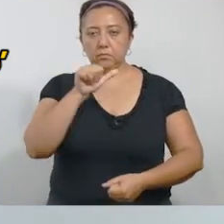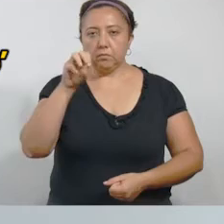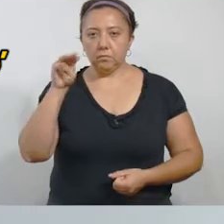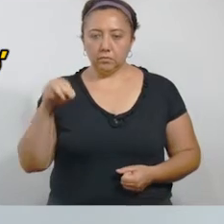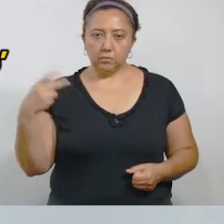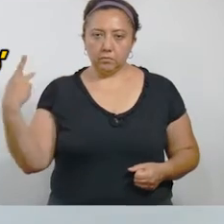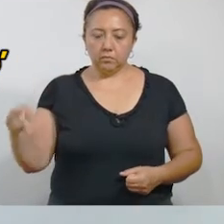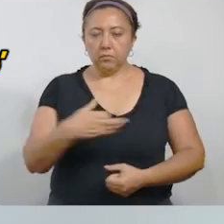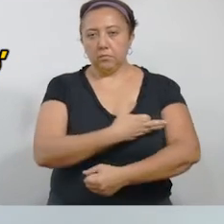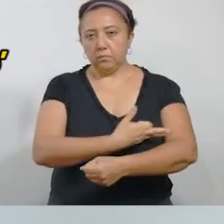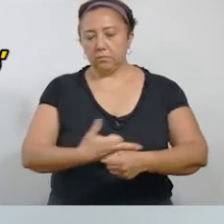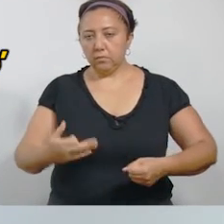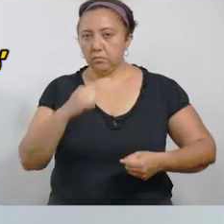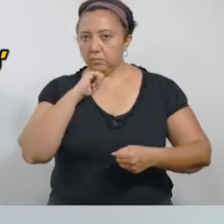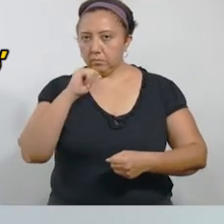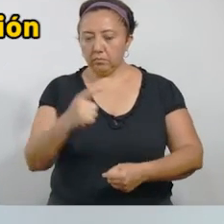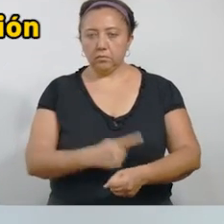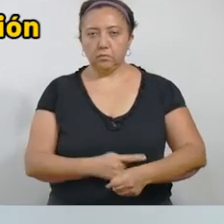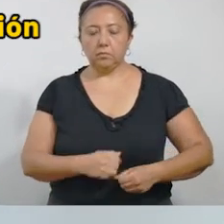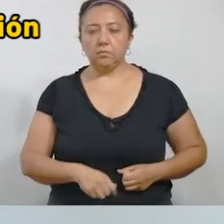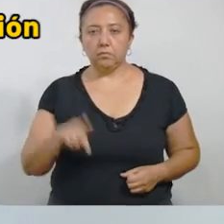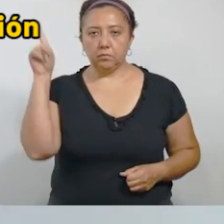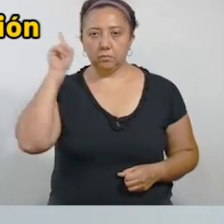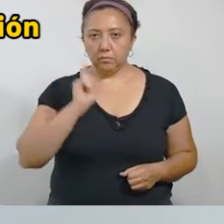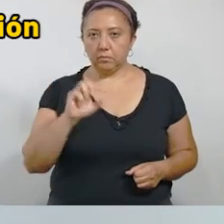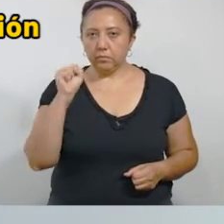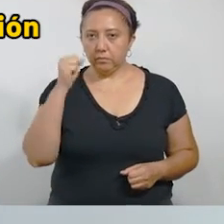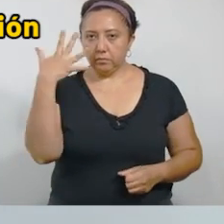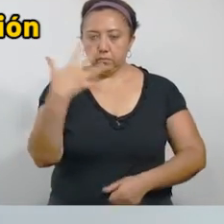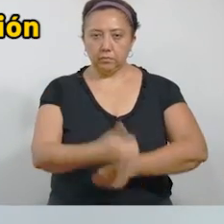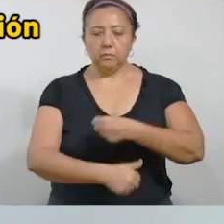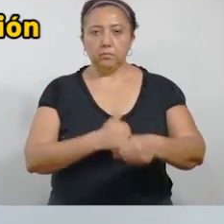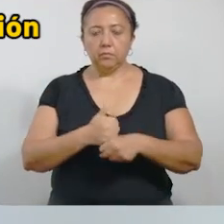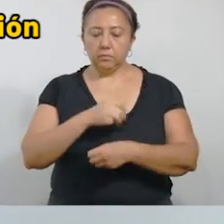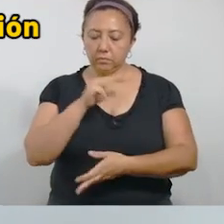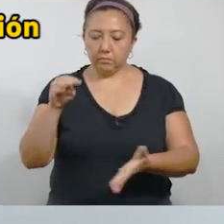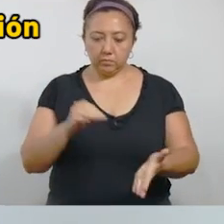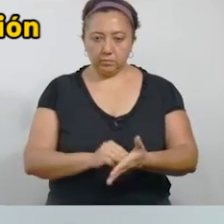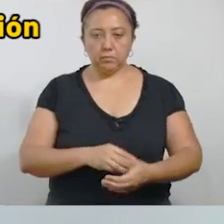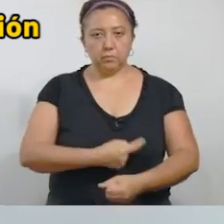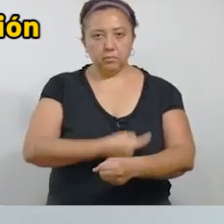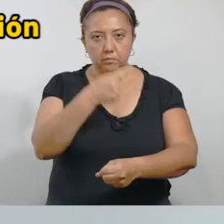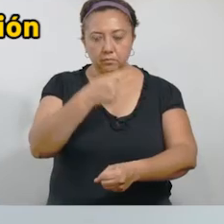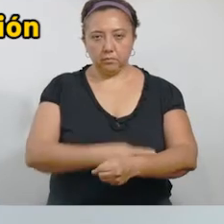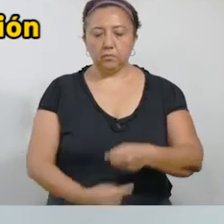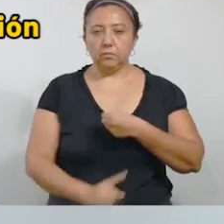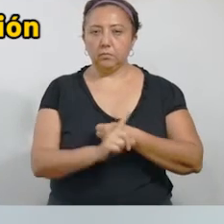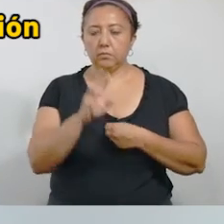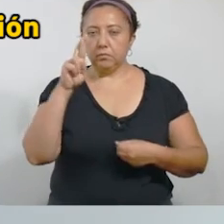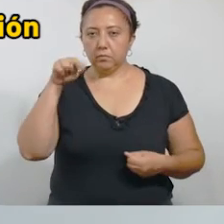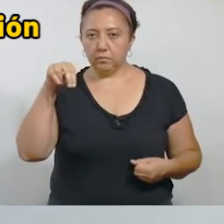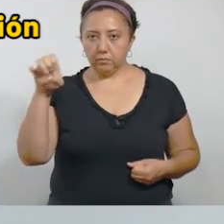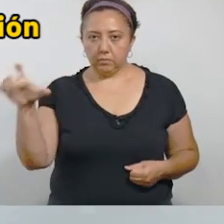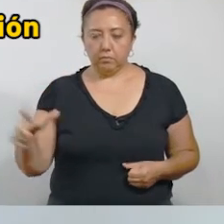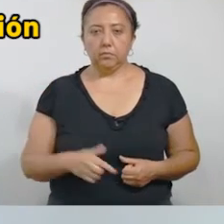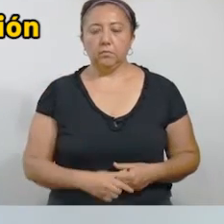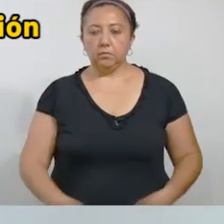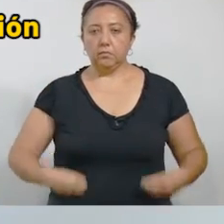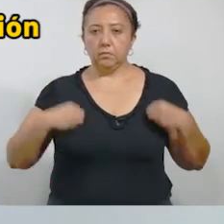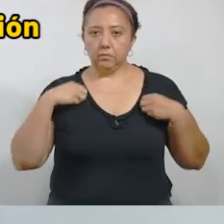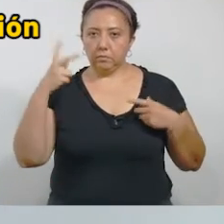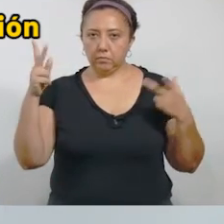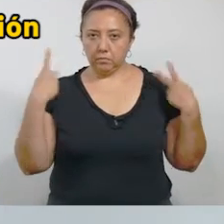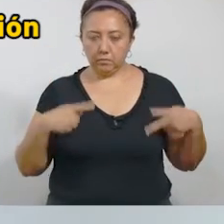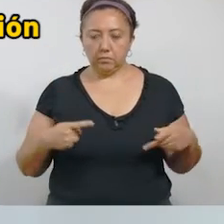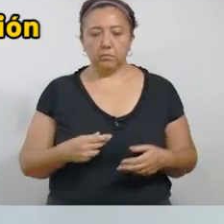Sus contactos se reportan asintomáticos. Mujer de 65 años, de Mérida, con hipertensión e insuficiencia renal crónica. Vivía con